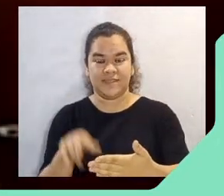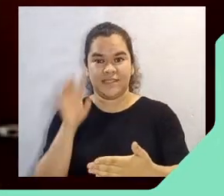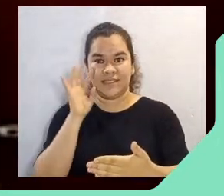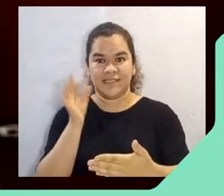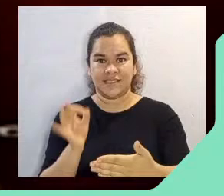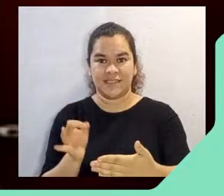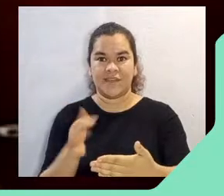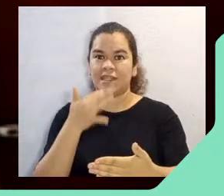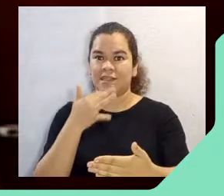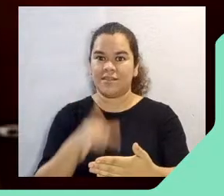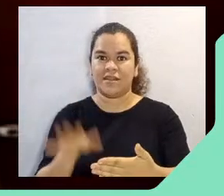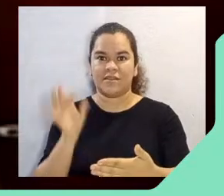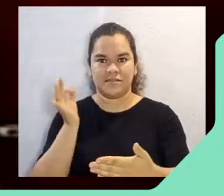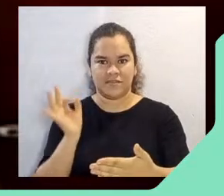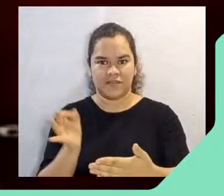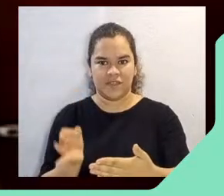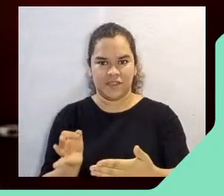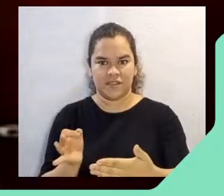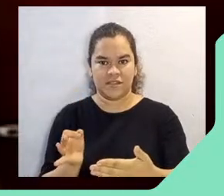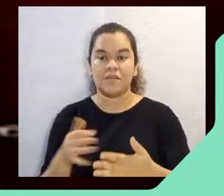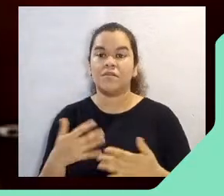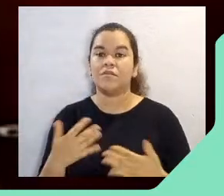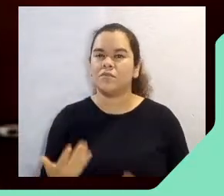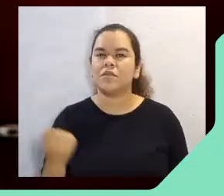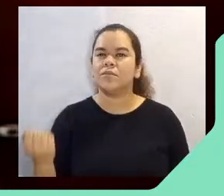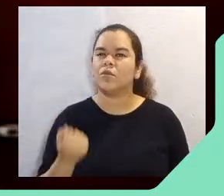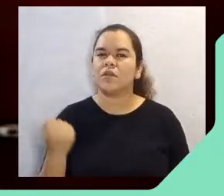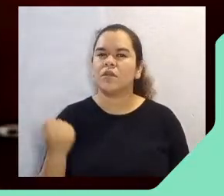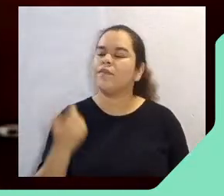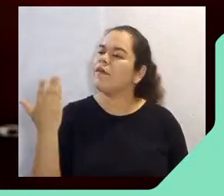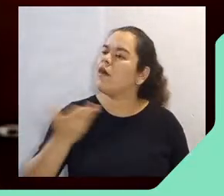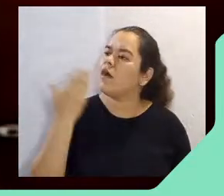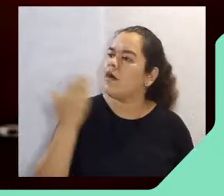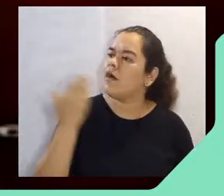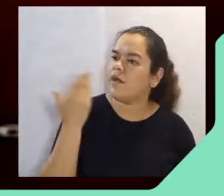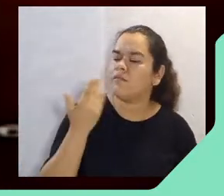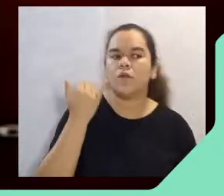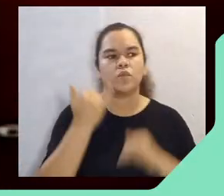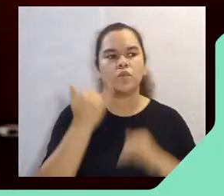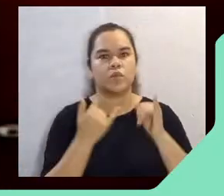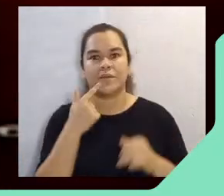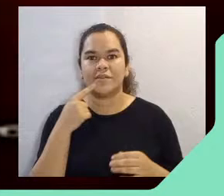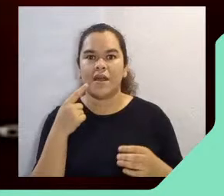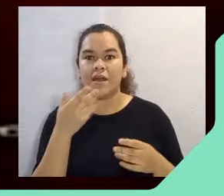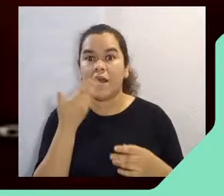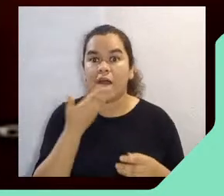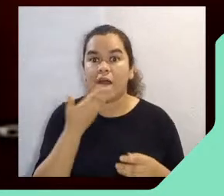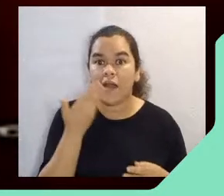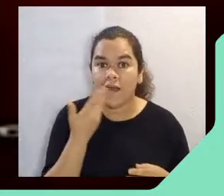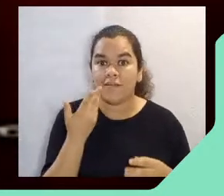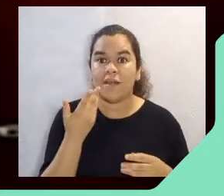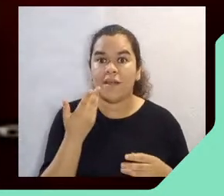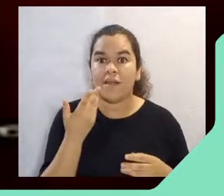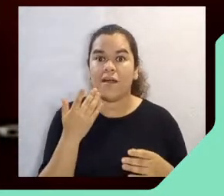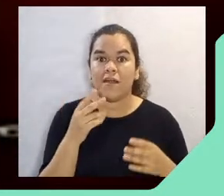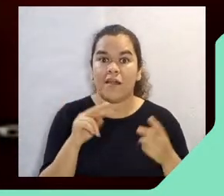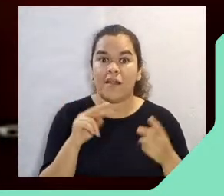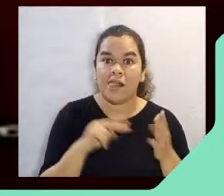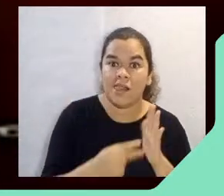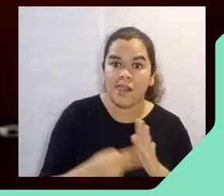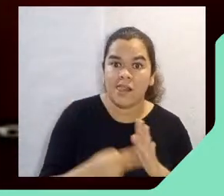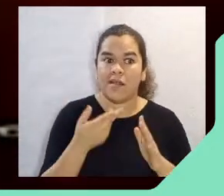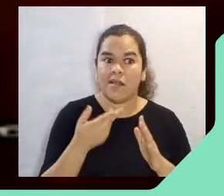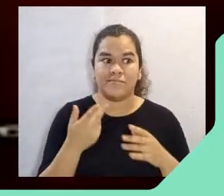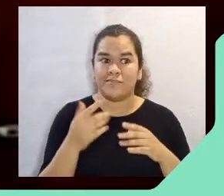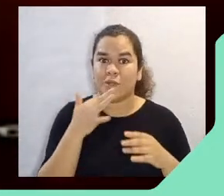muy importantes es hablar, relacionarse, conocer, y todo eso se obtiene leyendo. Entonces, lectura